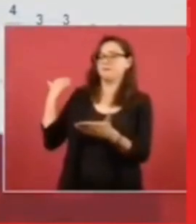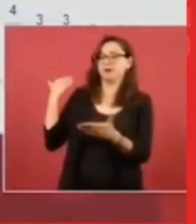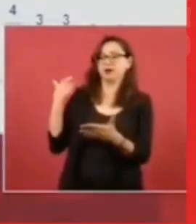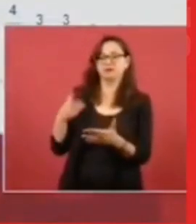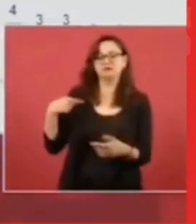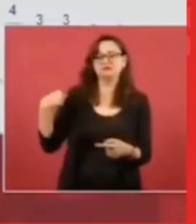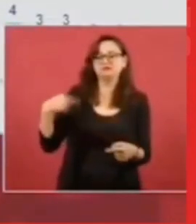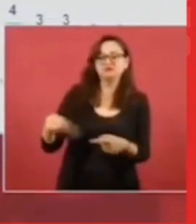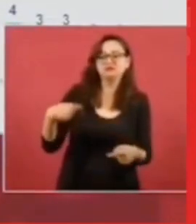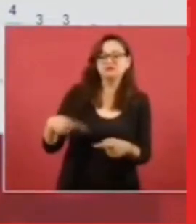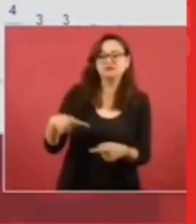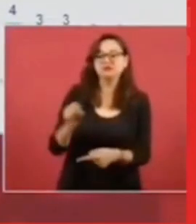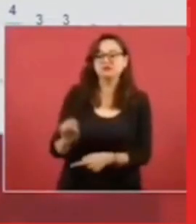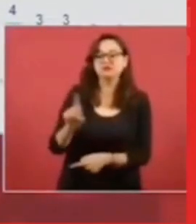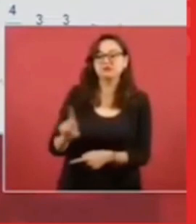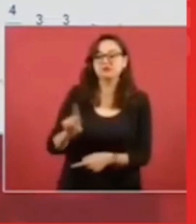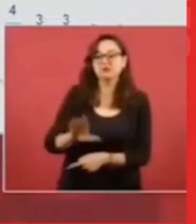Sin embargo,